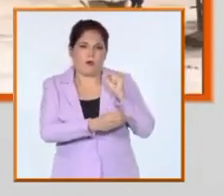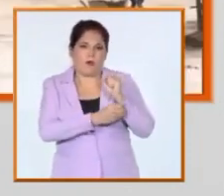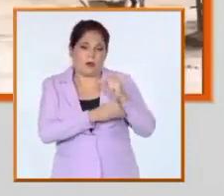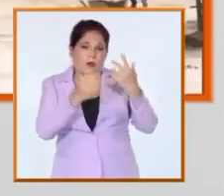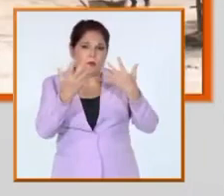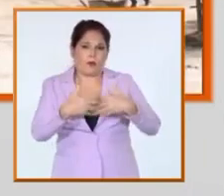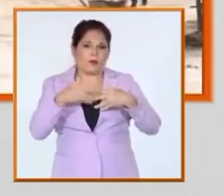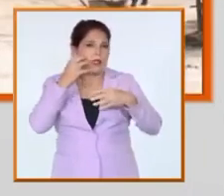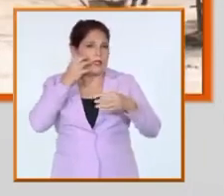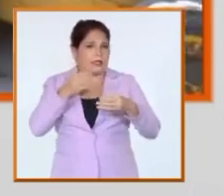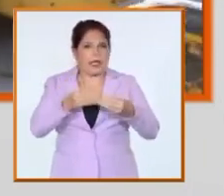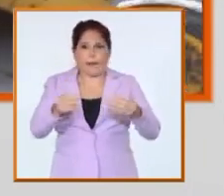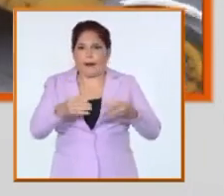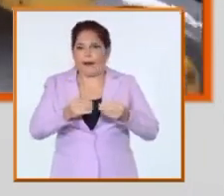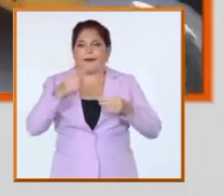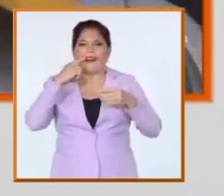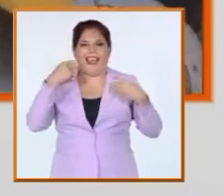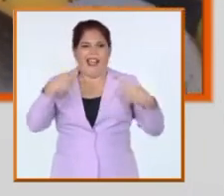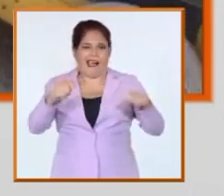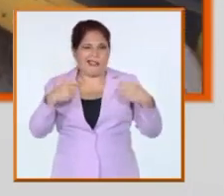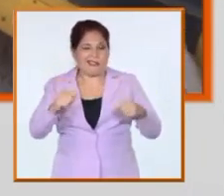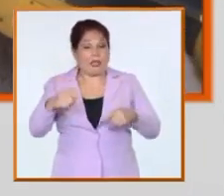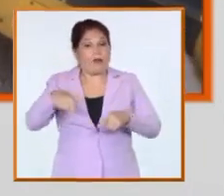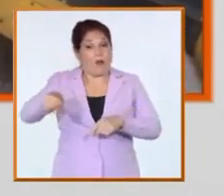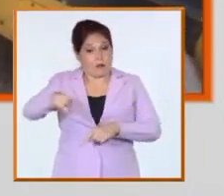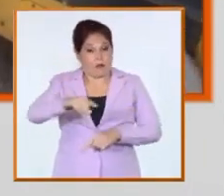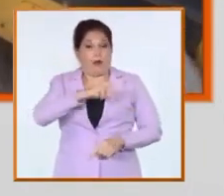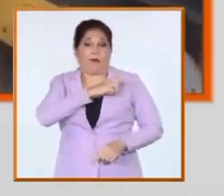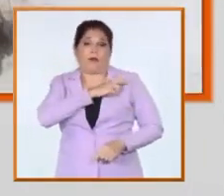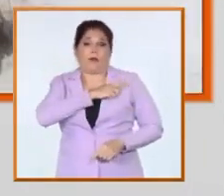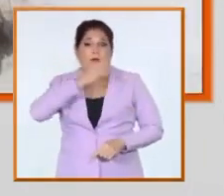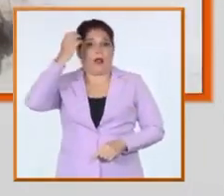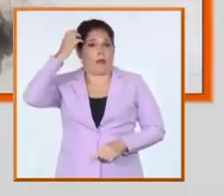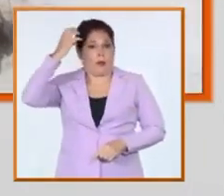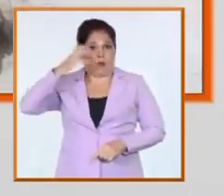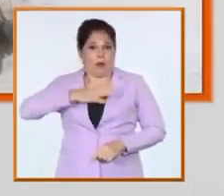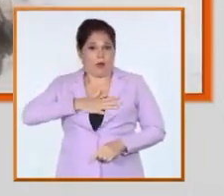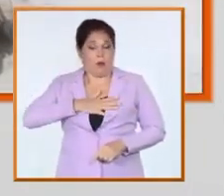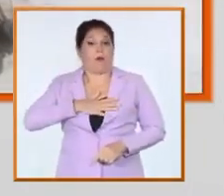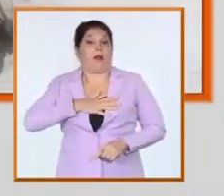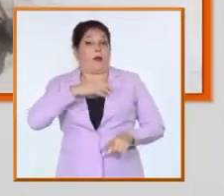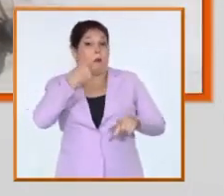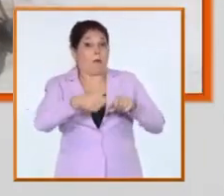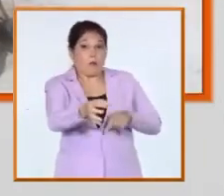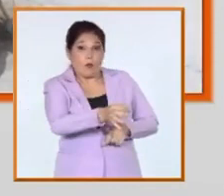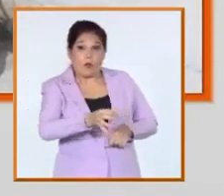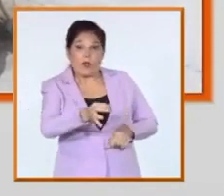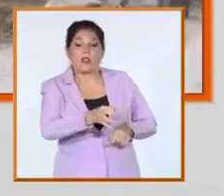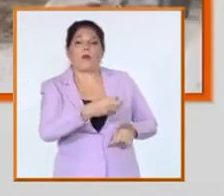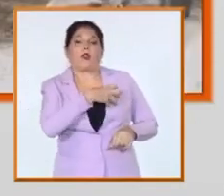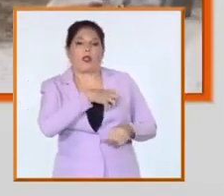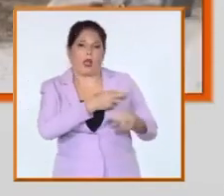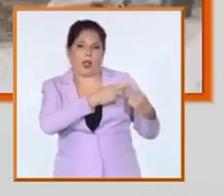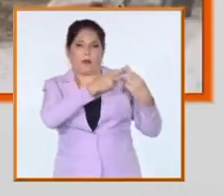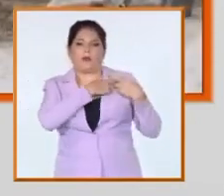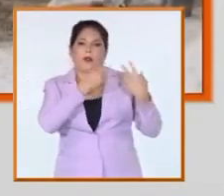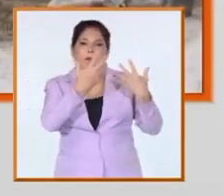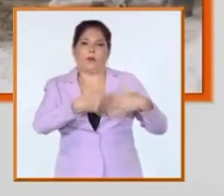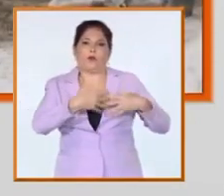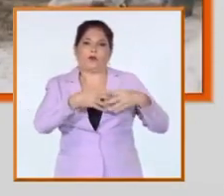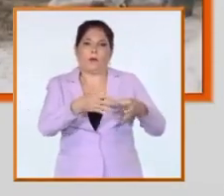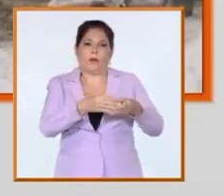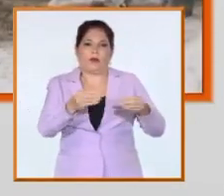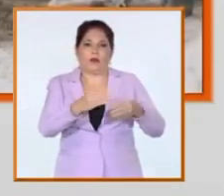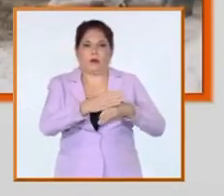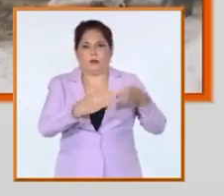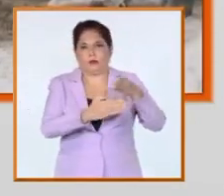de cemento de acero de otra que sí son responsabilidad del país los territorios tienen una responsabilidad importante con el programa de la